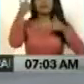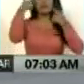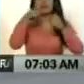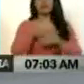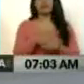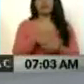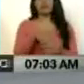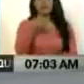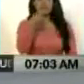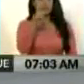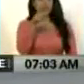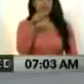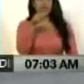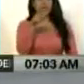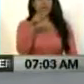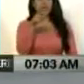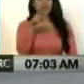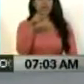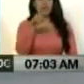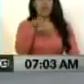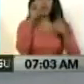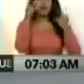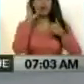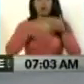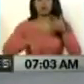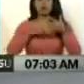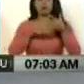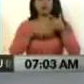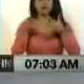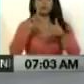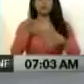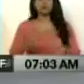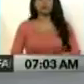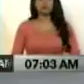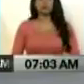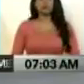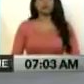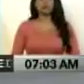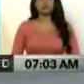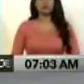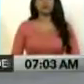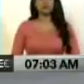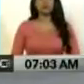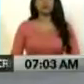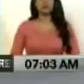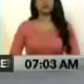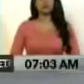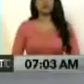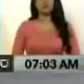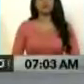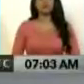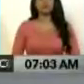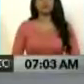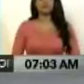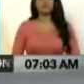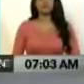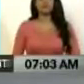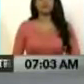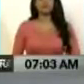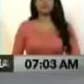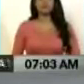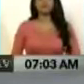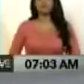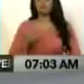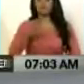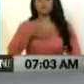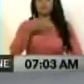los Tiburones no van, es que iban de último? Fíjate que no. Julio sabe de pentatlón. Sabes de pentatlón. Mira, yo quería recomendar